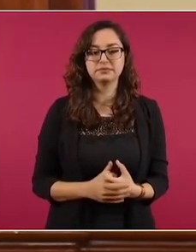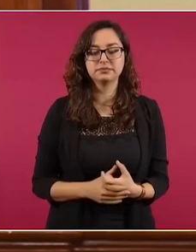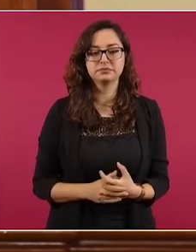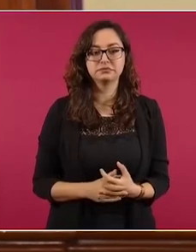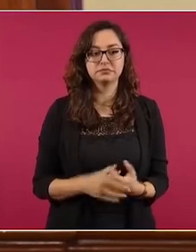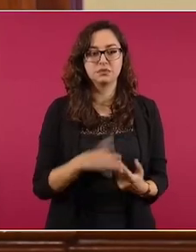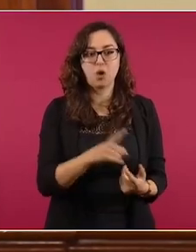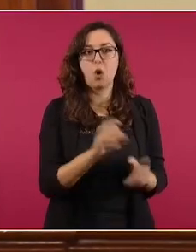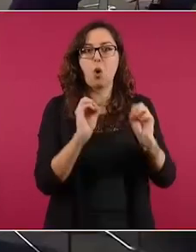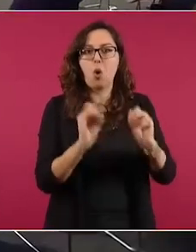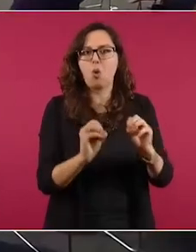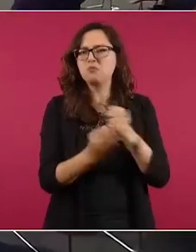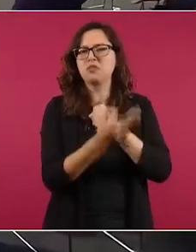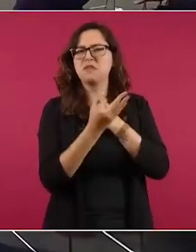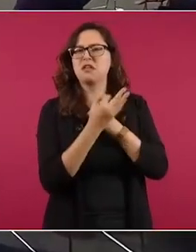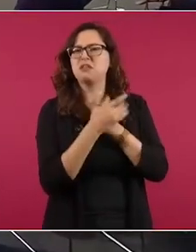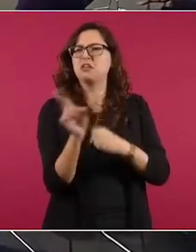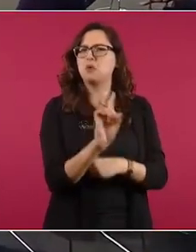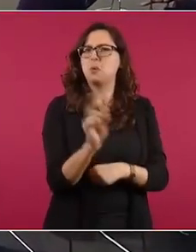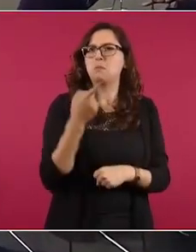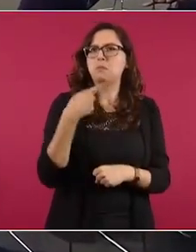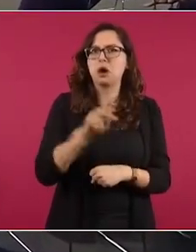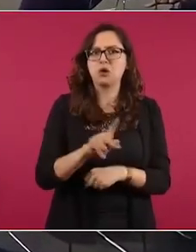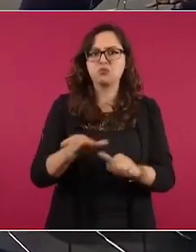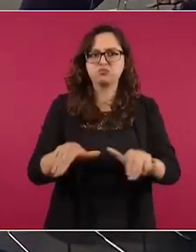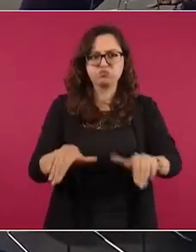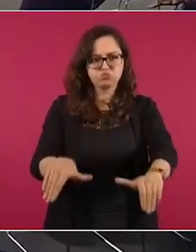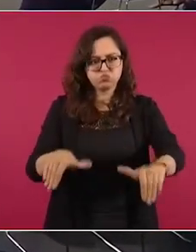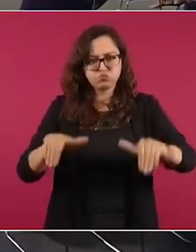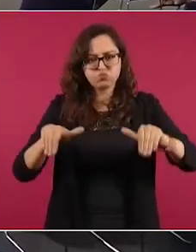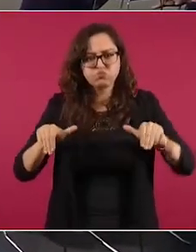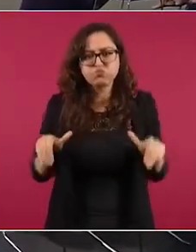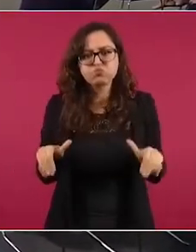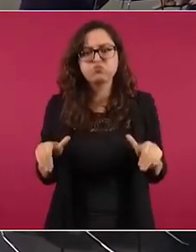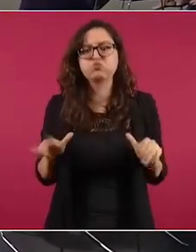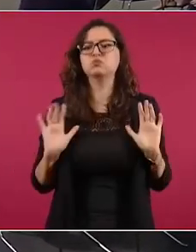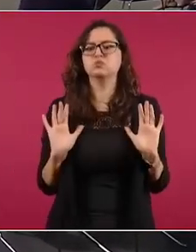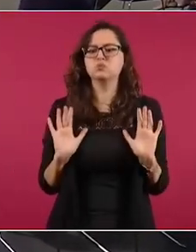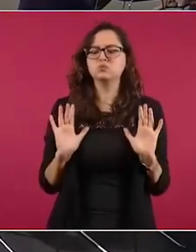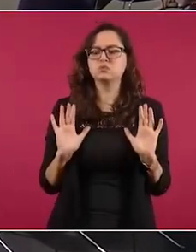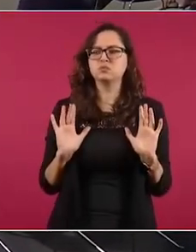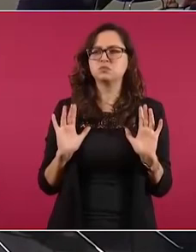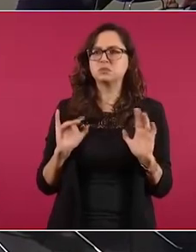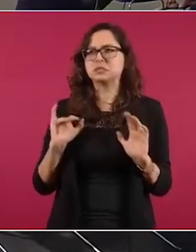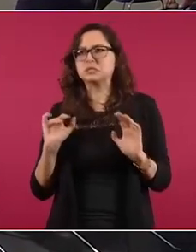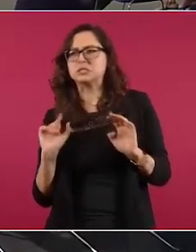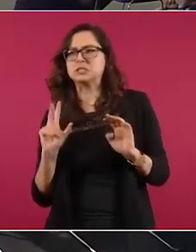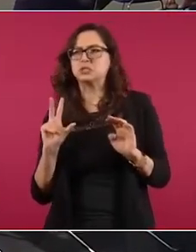postura objetiva, que pueda decir, sí, pero